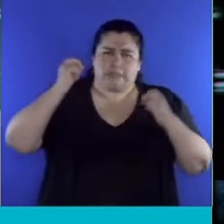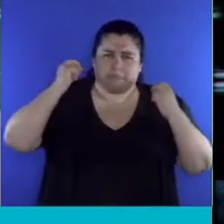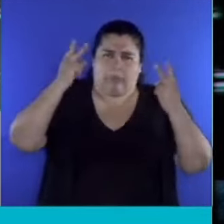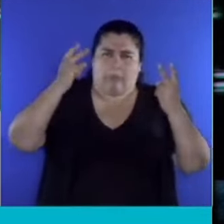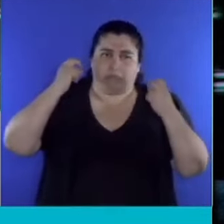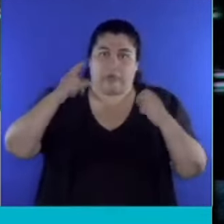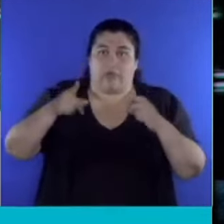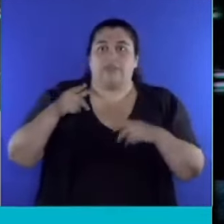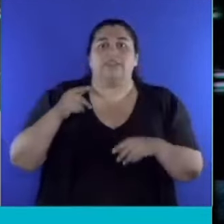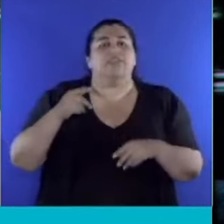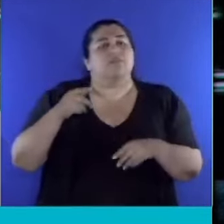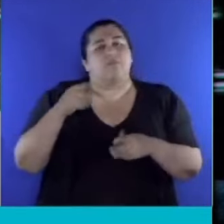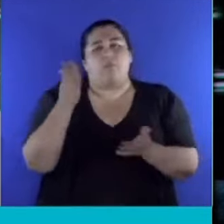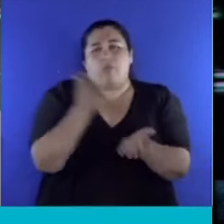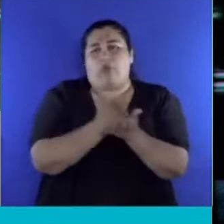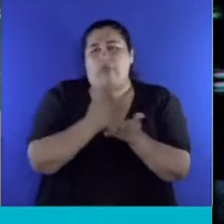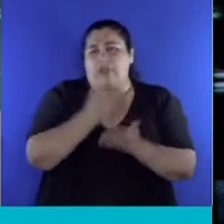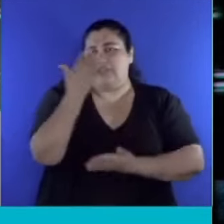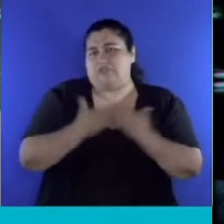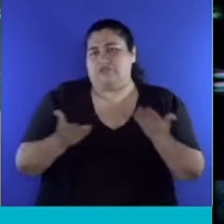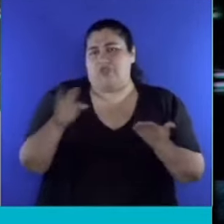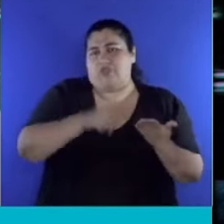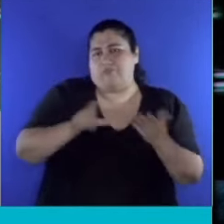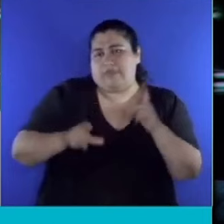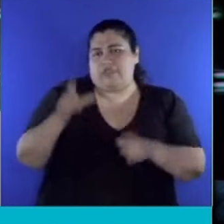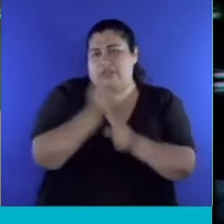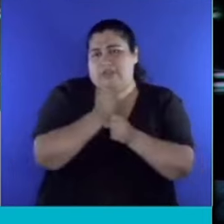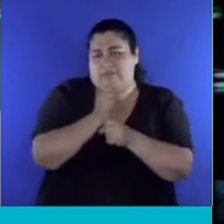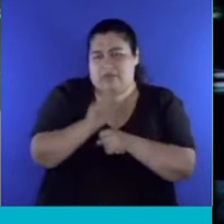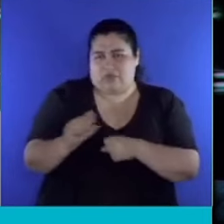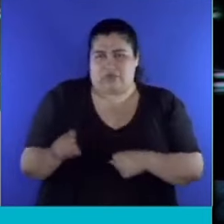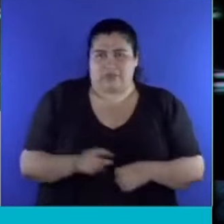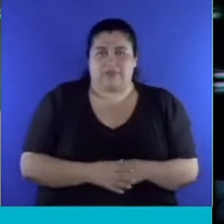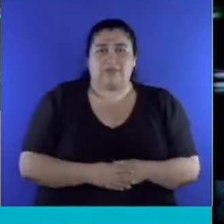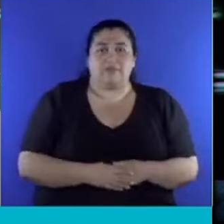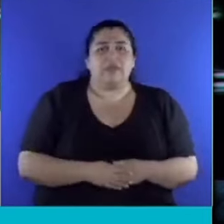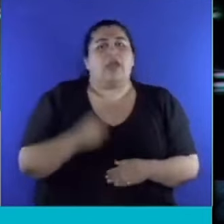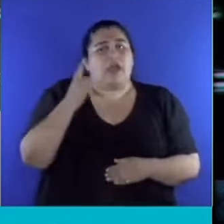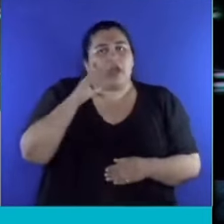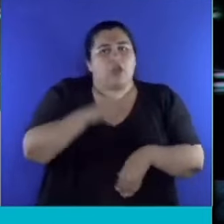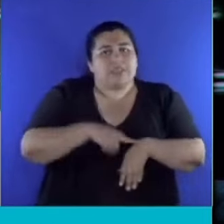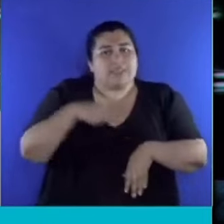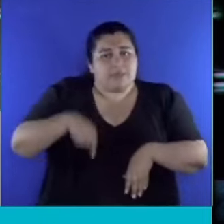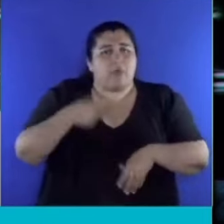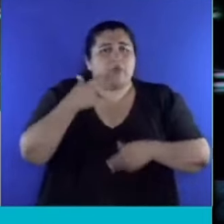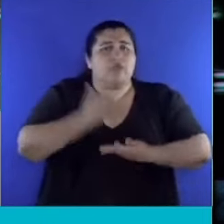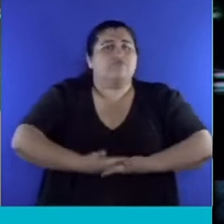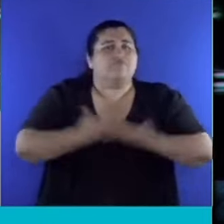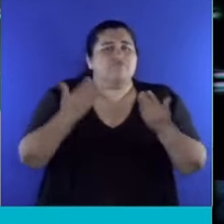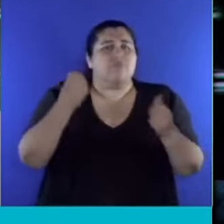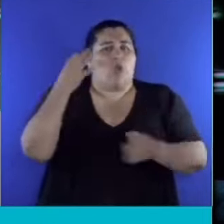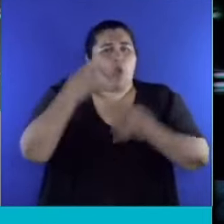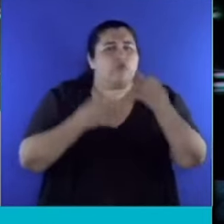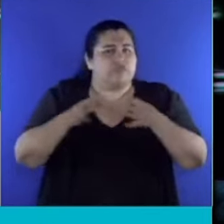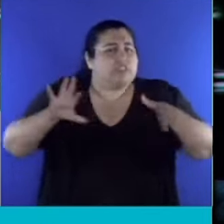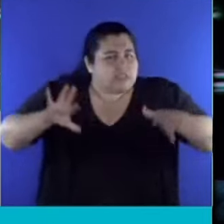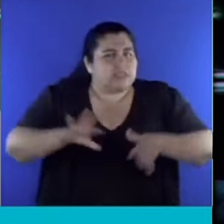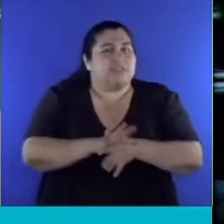momento por los derechos de las y los trabajadores creo que es un acto de Justicia además que estemos tratando esto